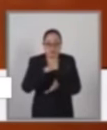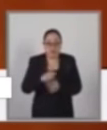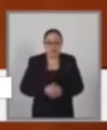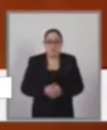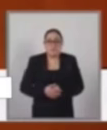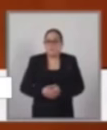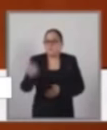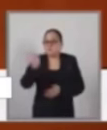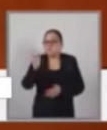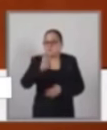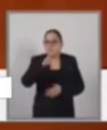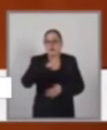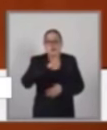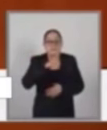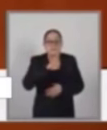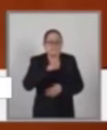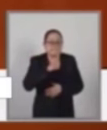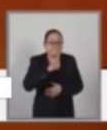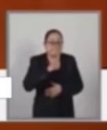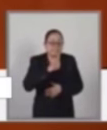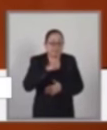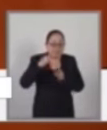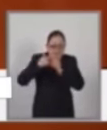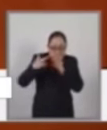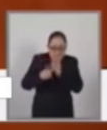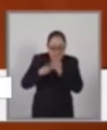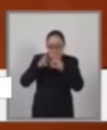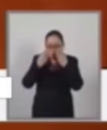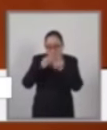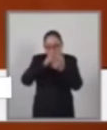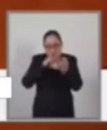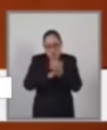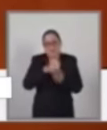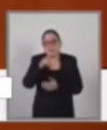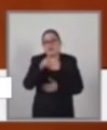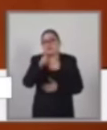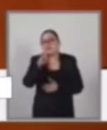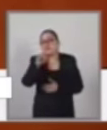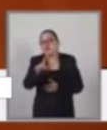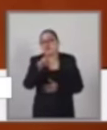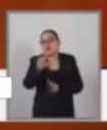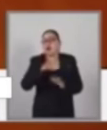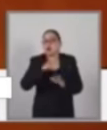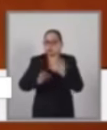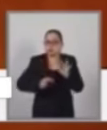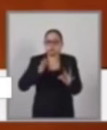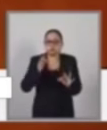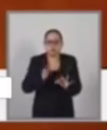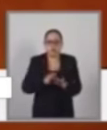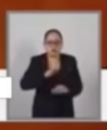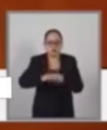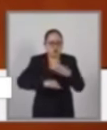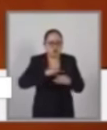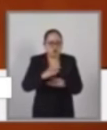y evidentemente ineficaz, nada podrá hacer más que patear el bote, como se dice comúnmente.